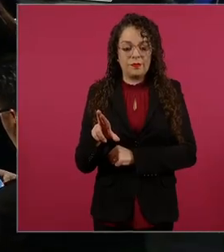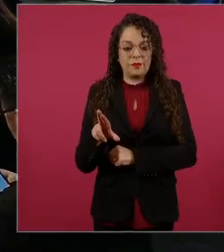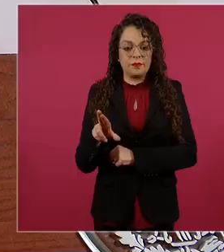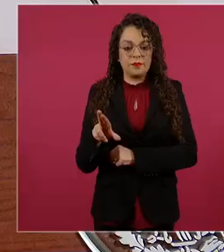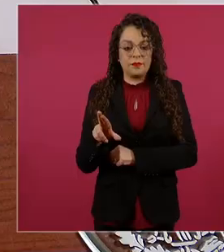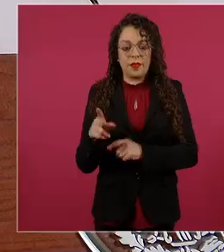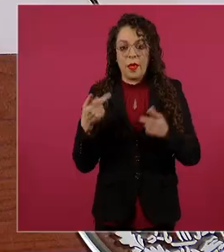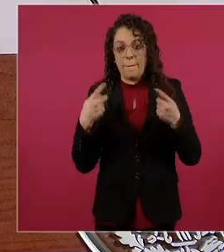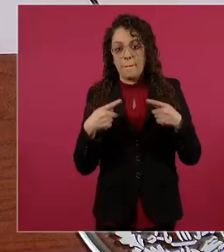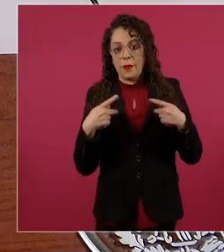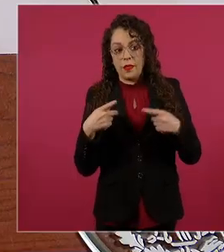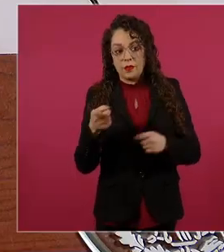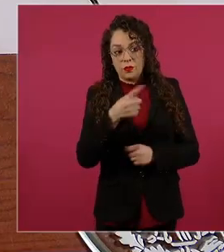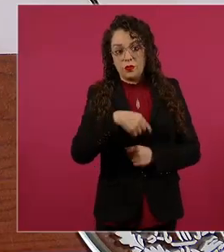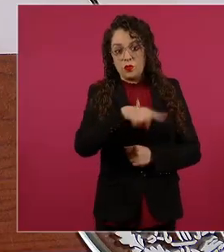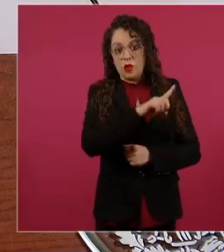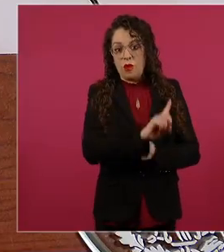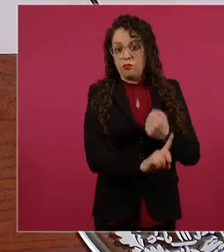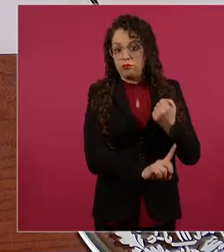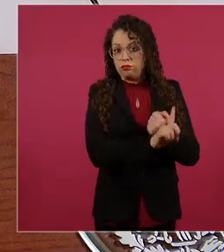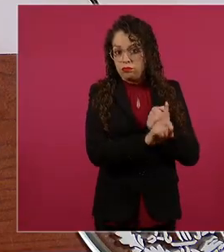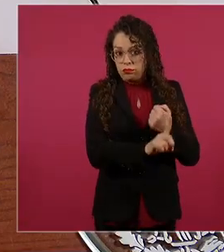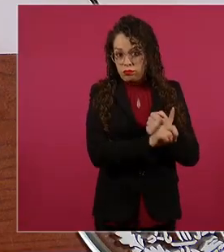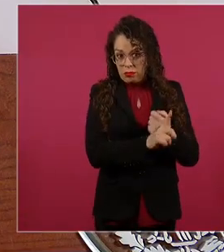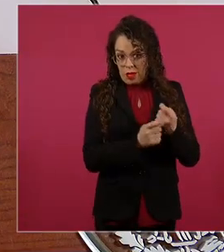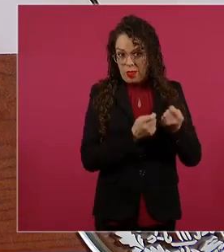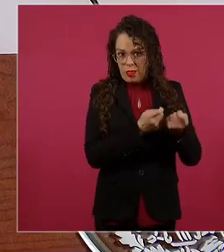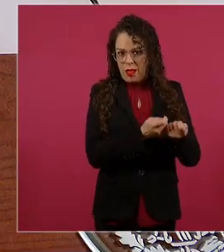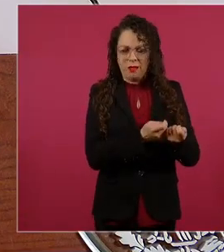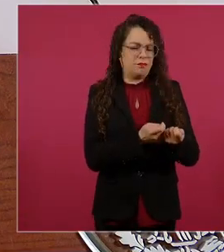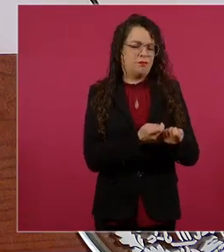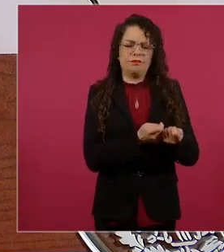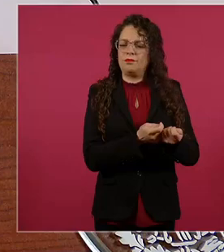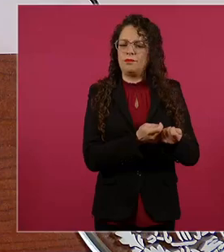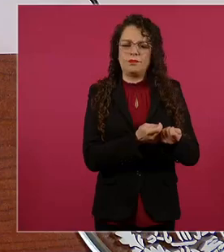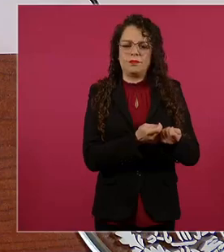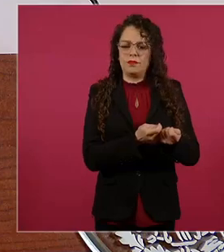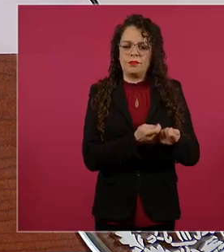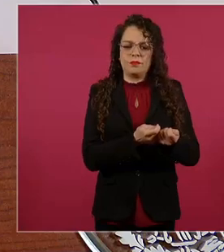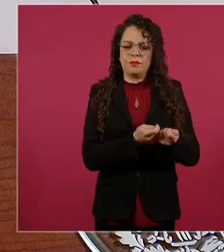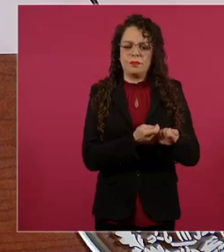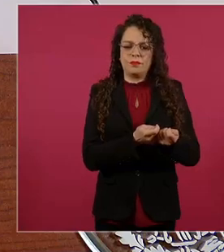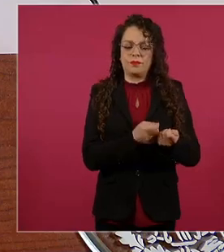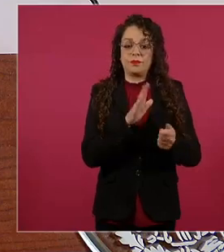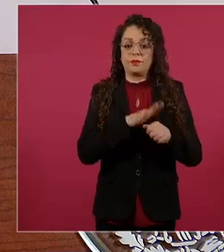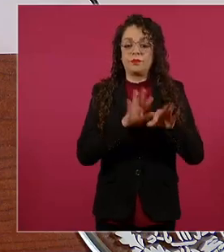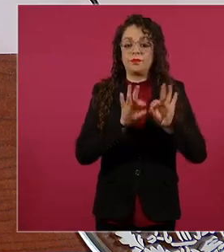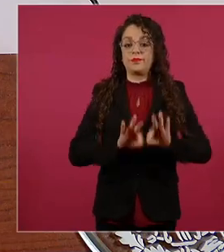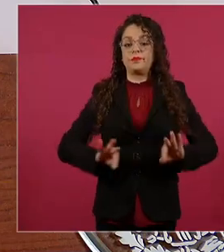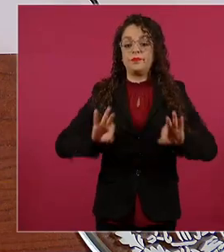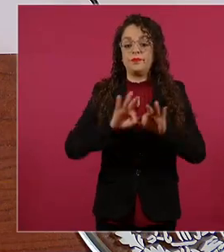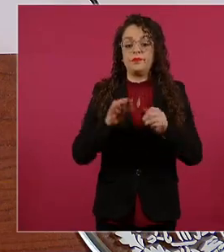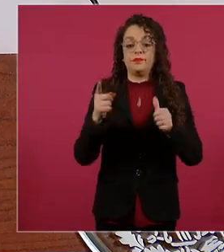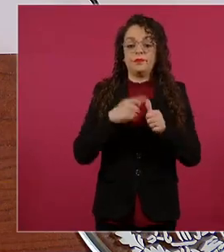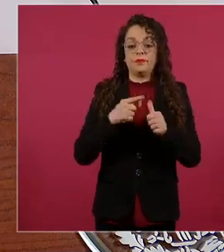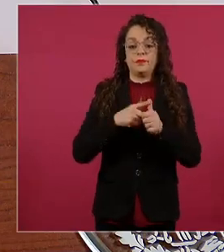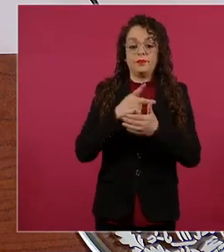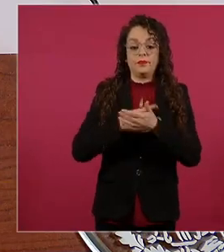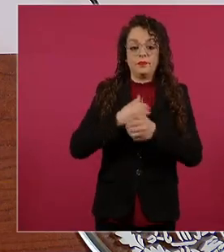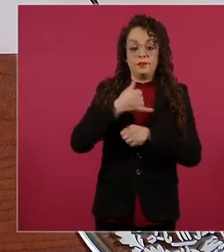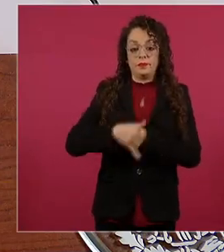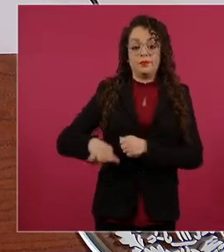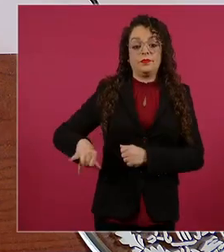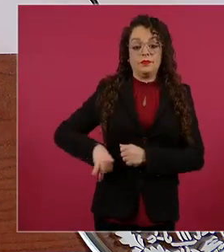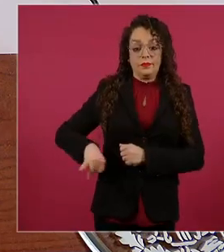afectar a las personas con los proyectos prioritarios. Entonces, ustedes ya conocieron el proyecto de trenes, no